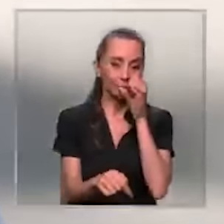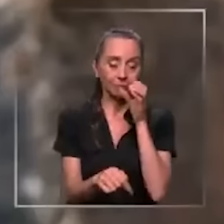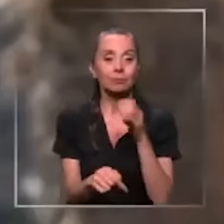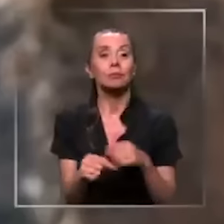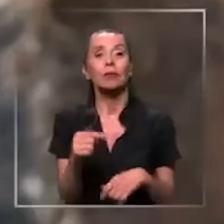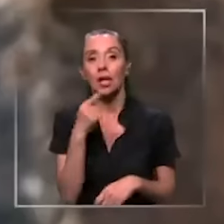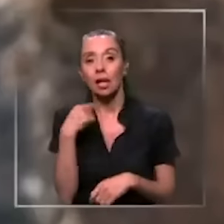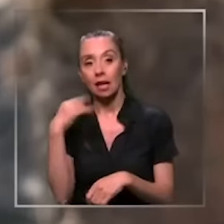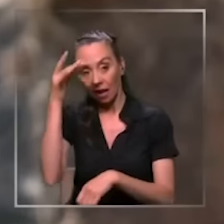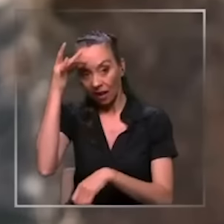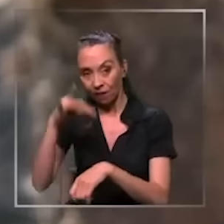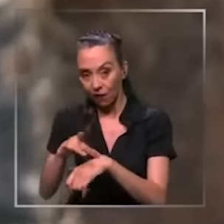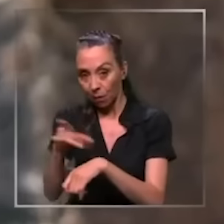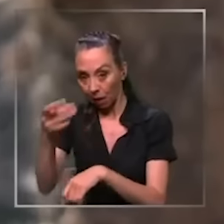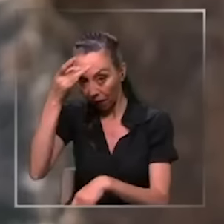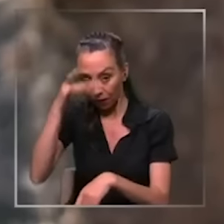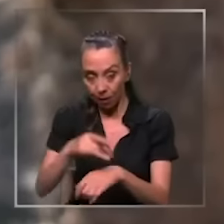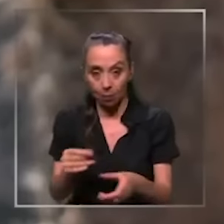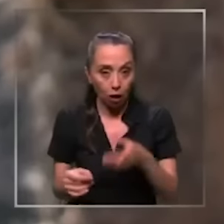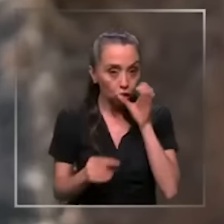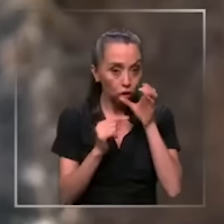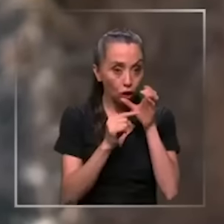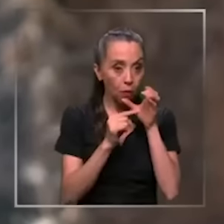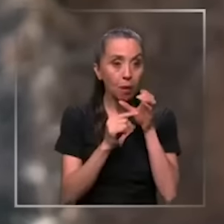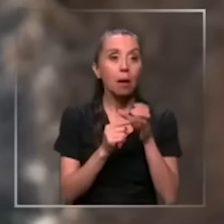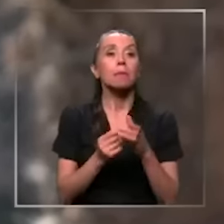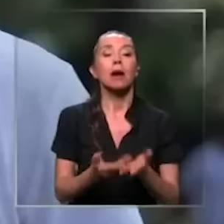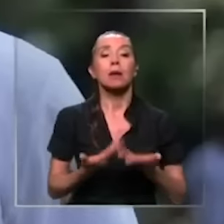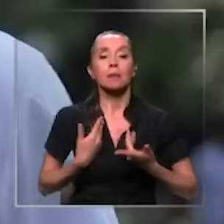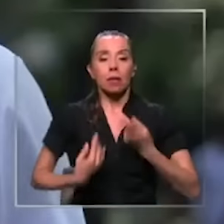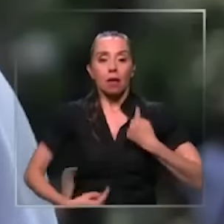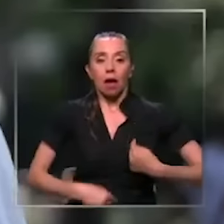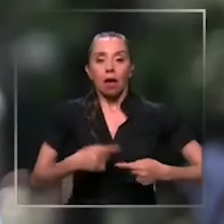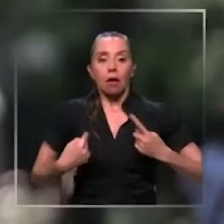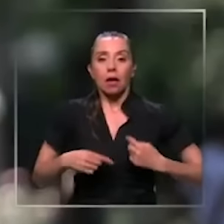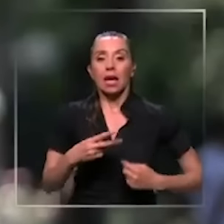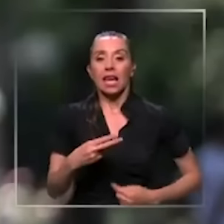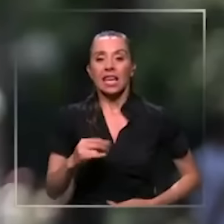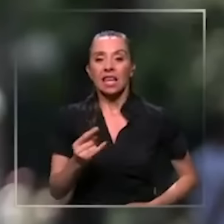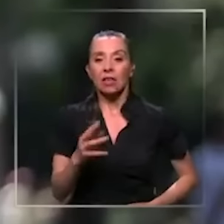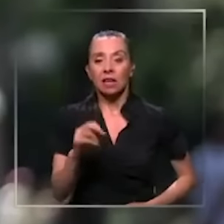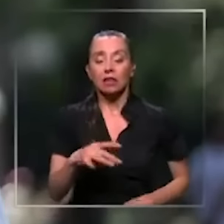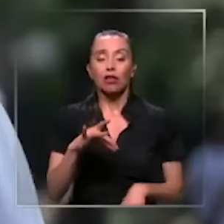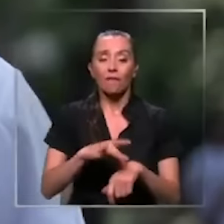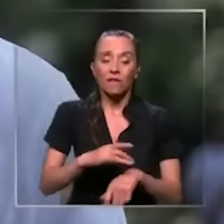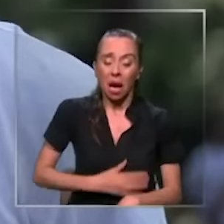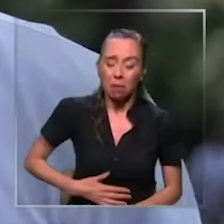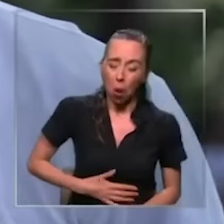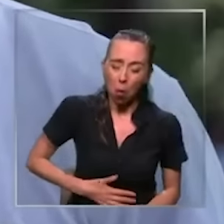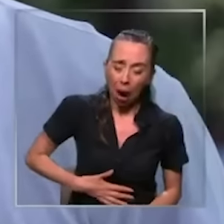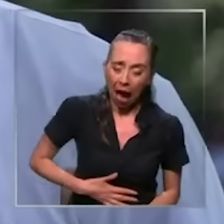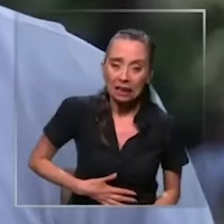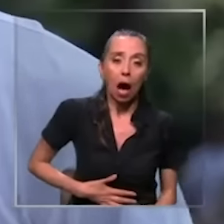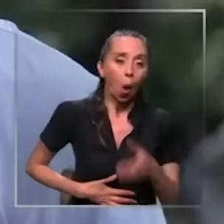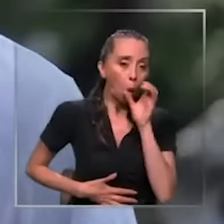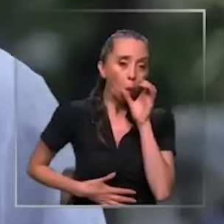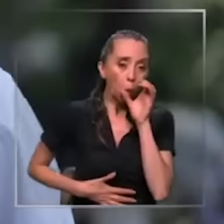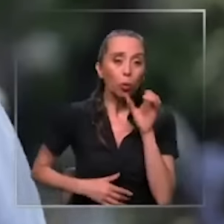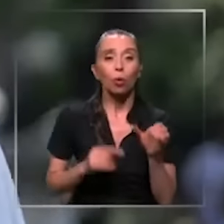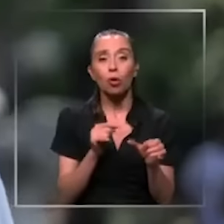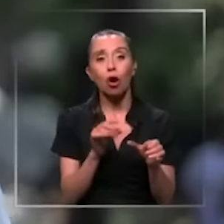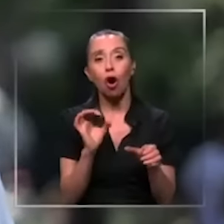Ahora estoy enfermo. ¿Estás enfermo y estáis tomando eso como para poder hidratar? Hidratarme. Cuando estoy enfermo la guata o... no